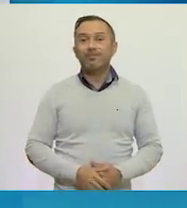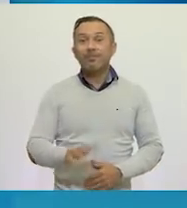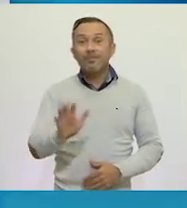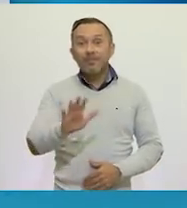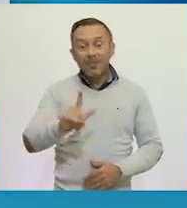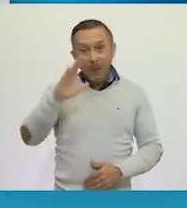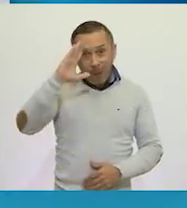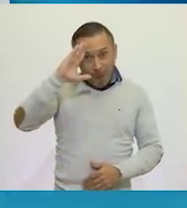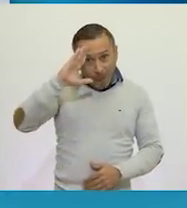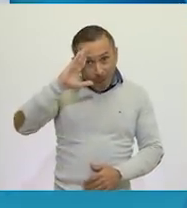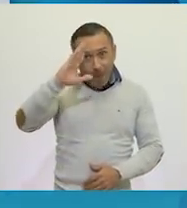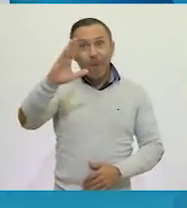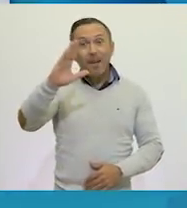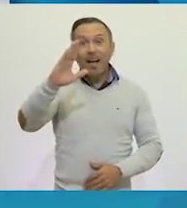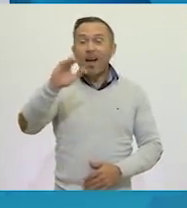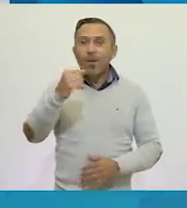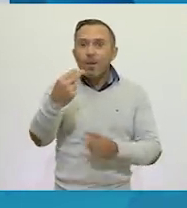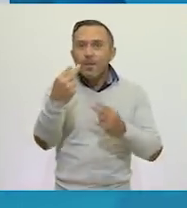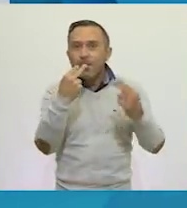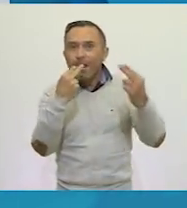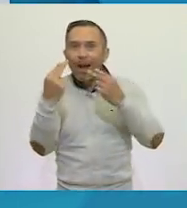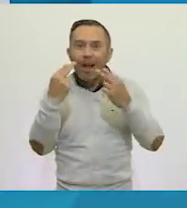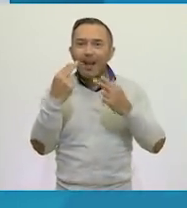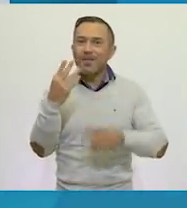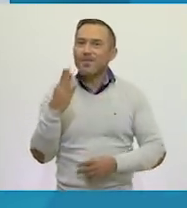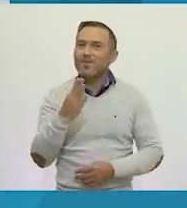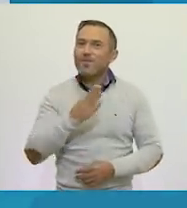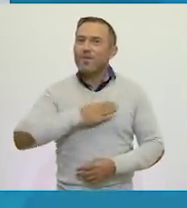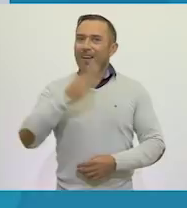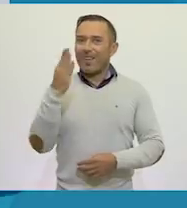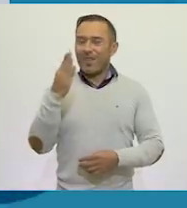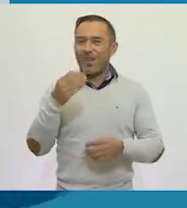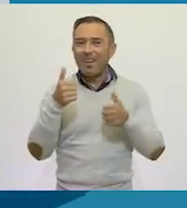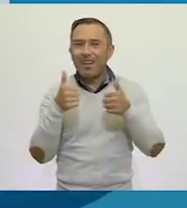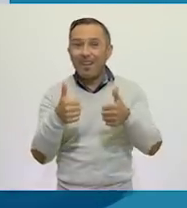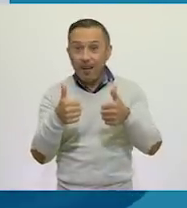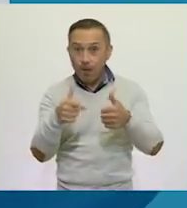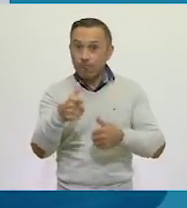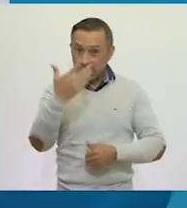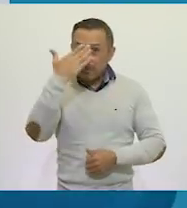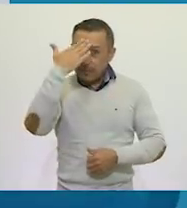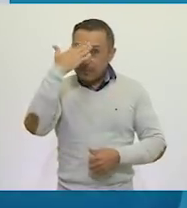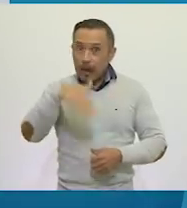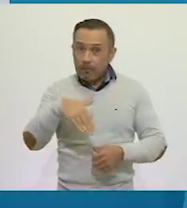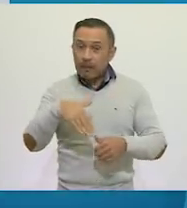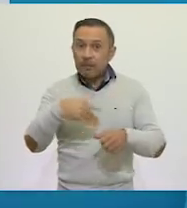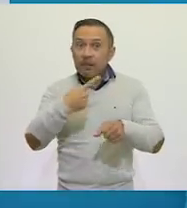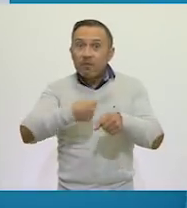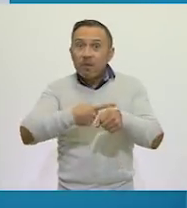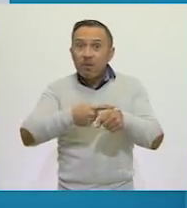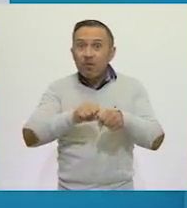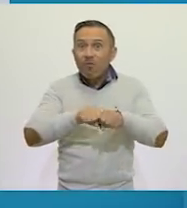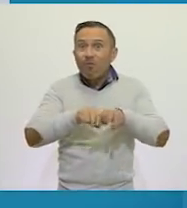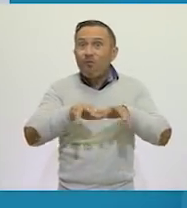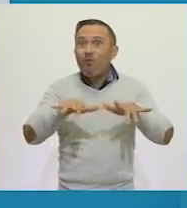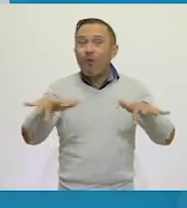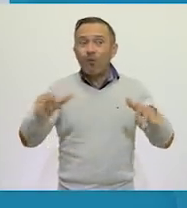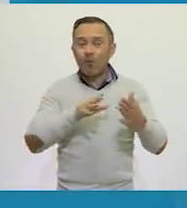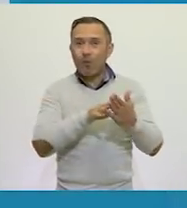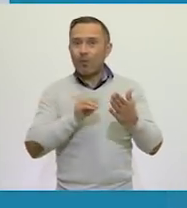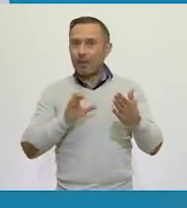¡Hola! ¡Qué bueno verlas y verlos por aquí! Ya saben que continuamos con las medidas para no